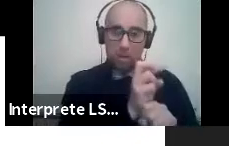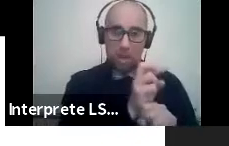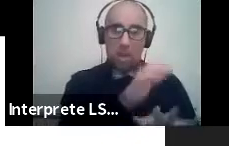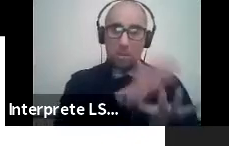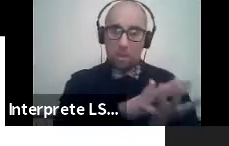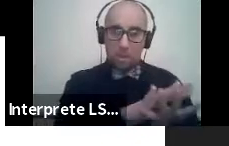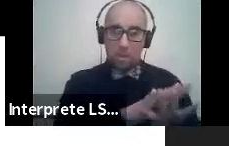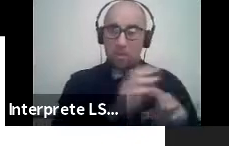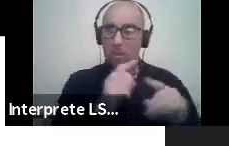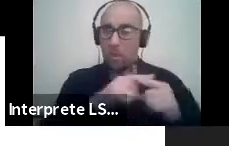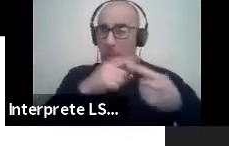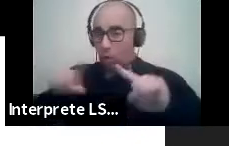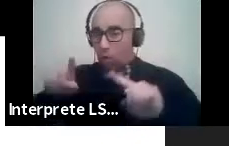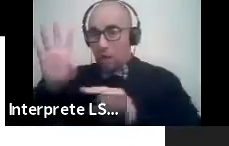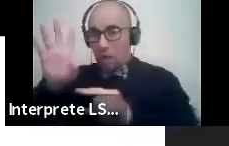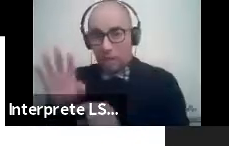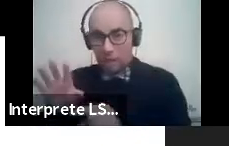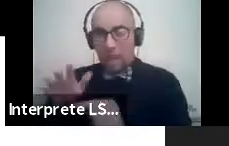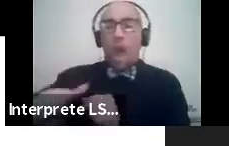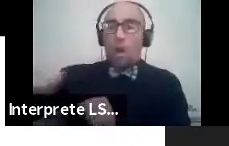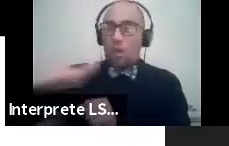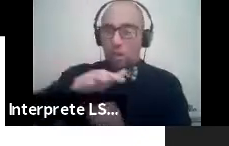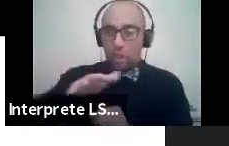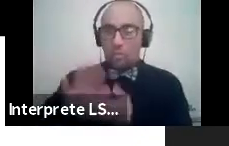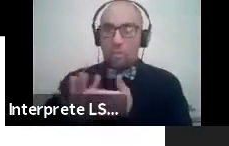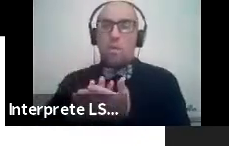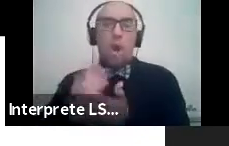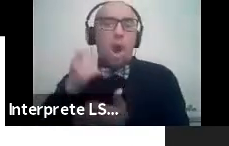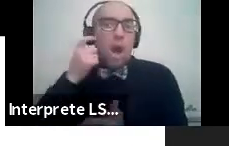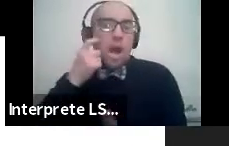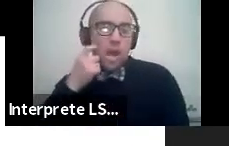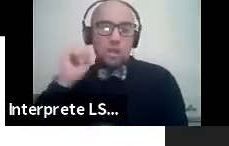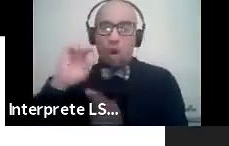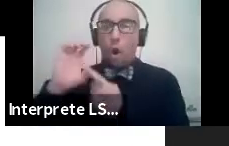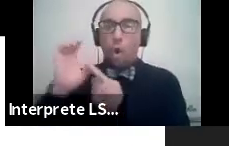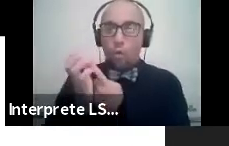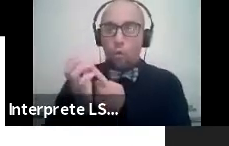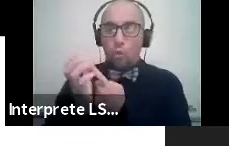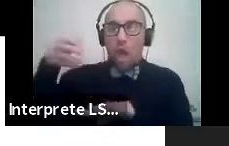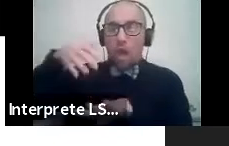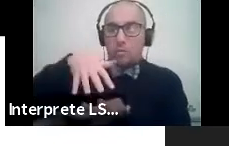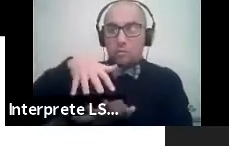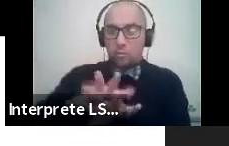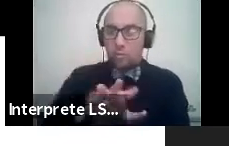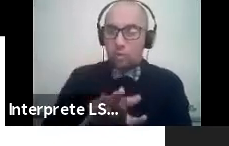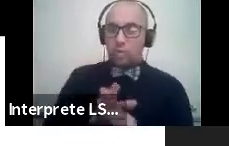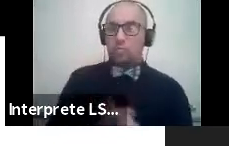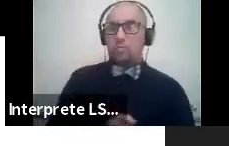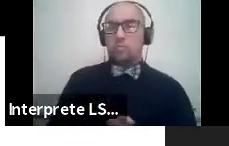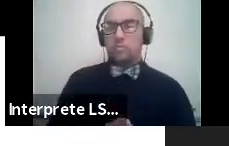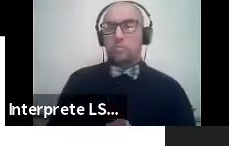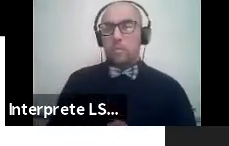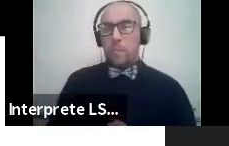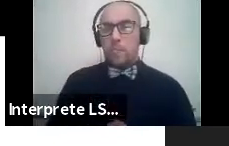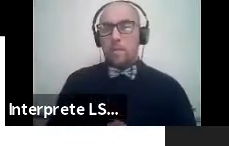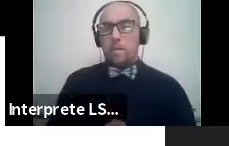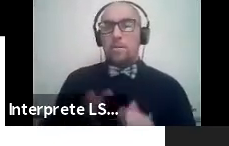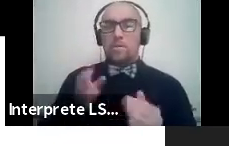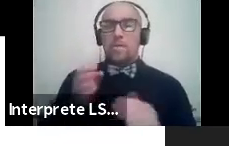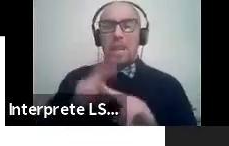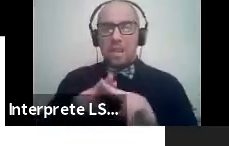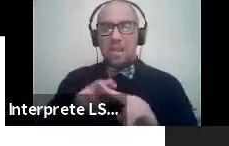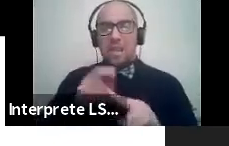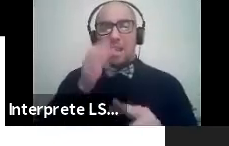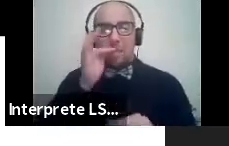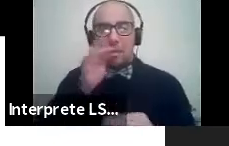estos factores no académicos típicamente son las creencias que la cultura instala, ¿ya?, y que de alguna manera van a venir a obstaculizar el